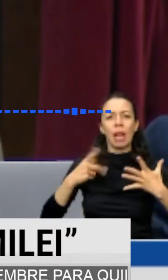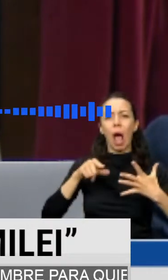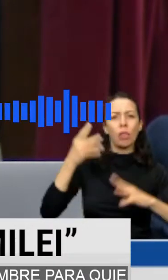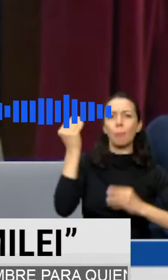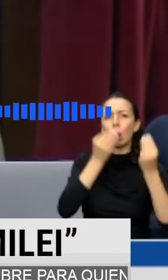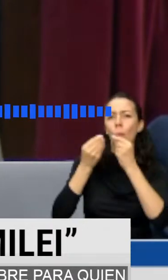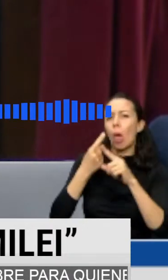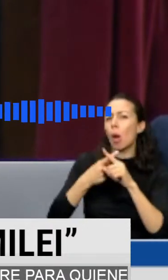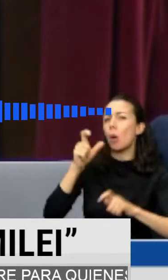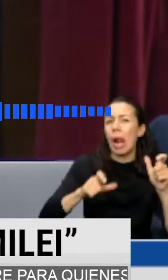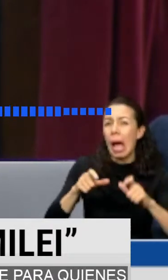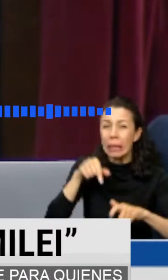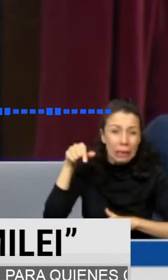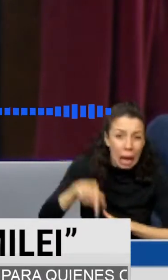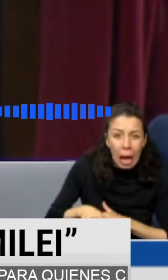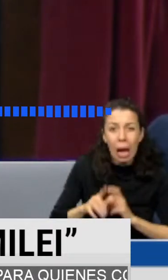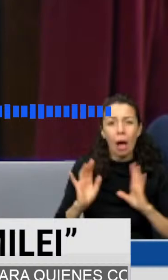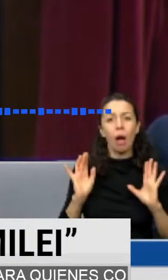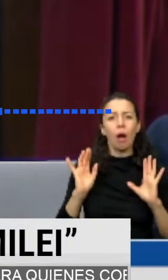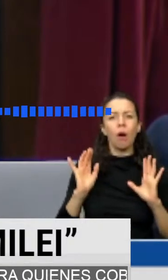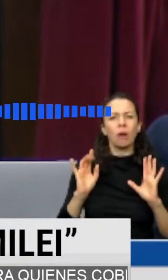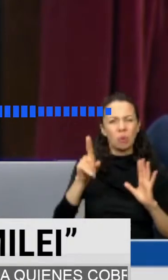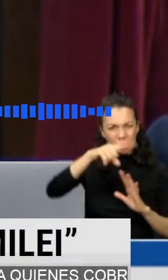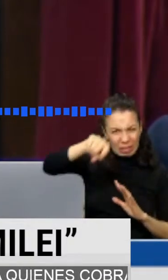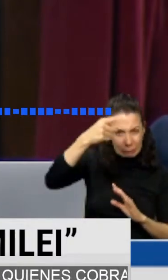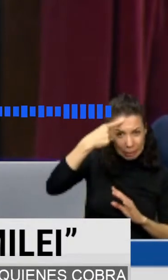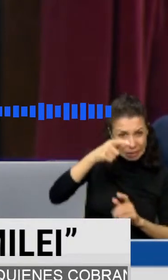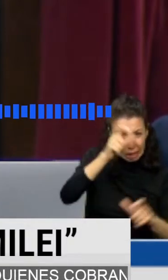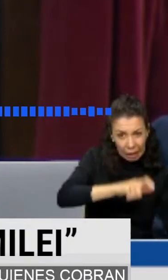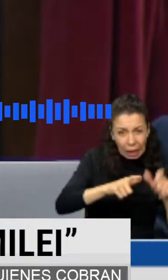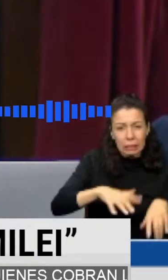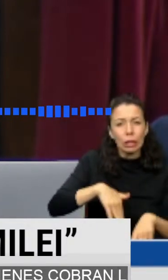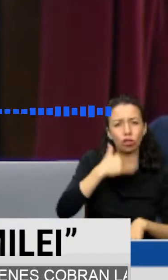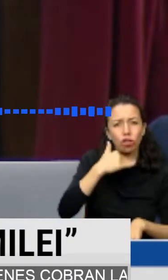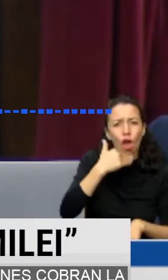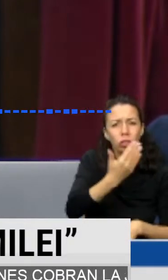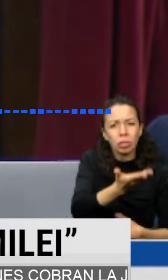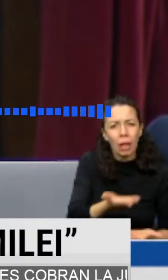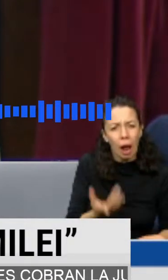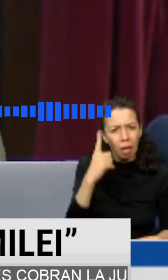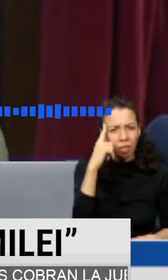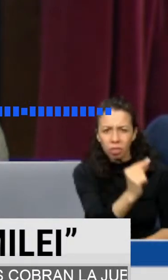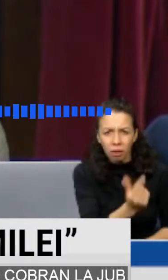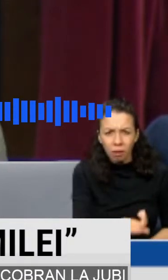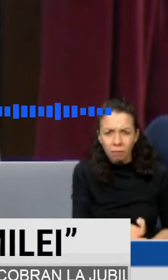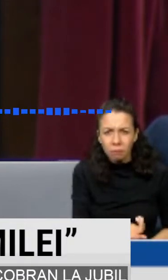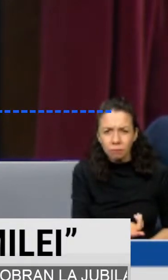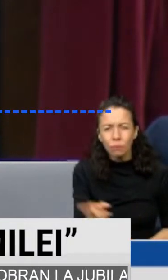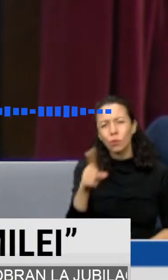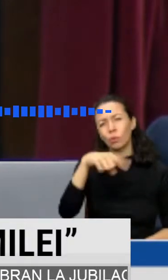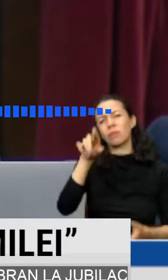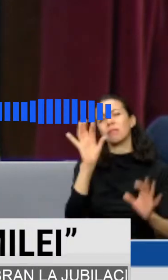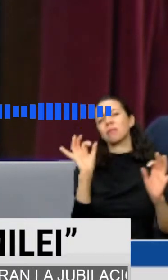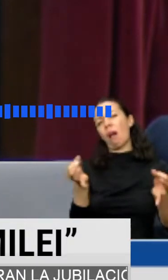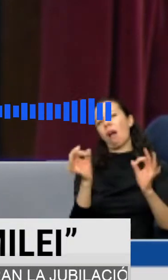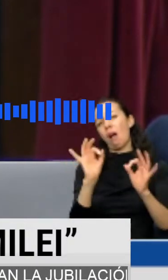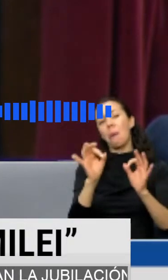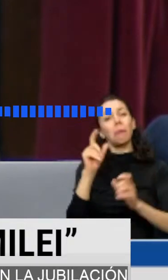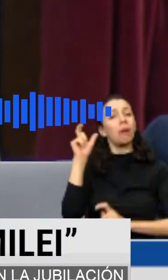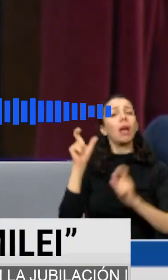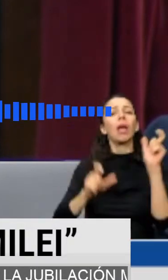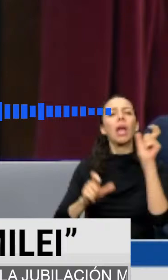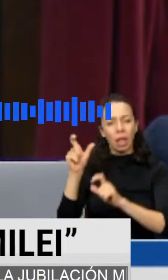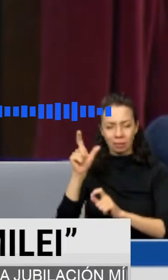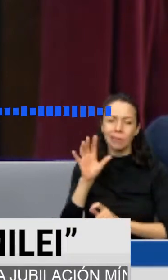sino ya en la segunda etapa muchos amigos, como la Unión Cívica Radical, resolvió, en el caso del partido nuestro, resolvió